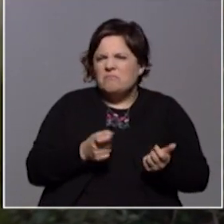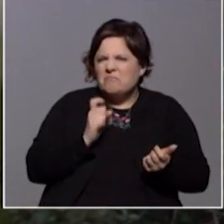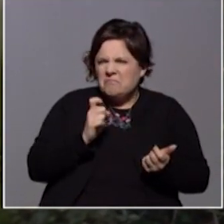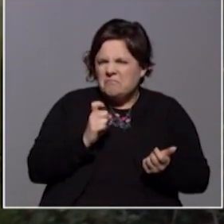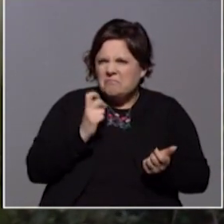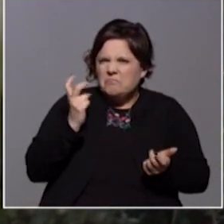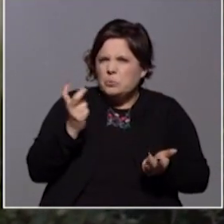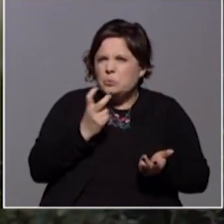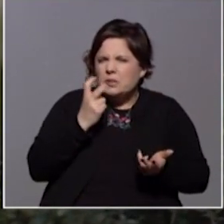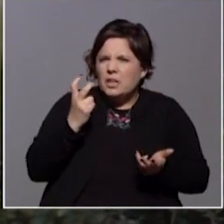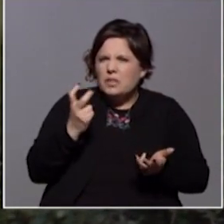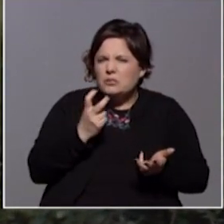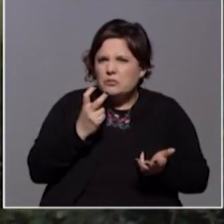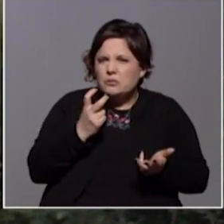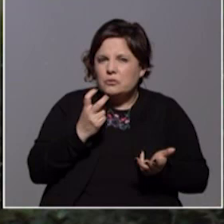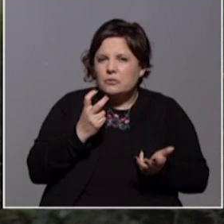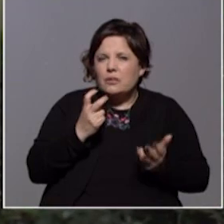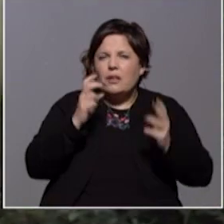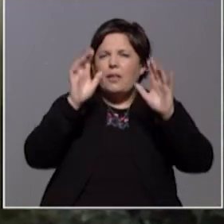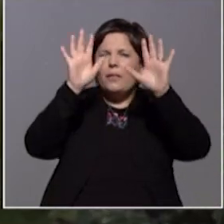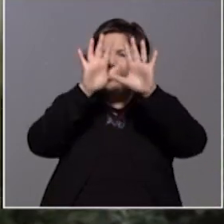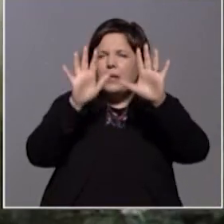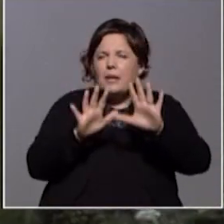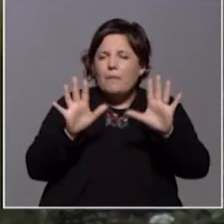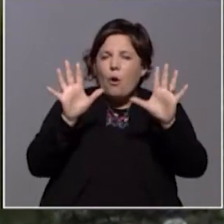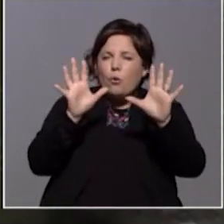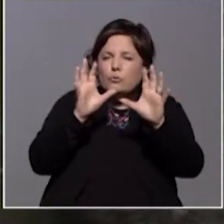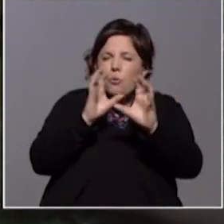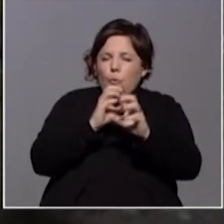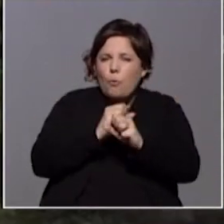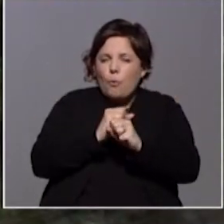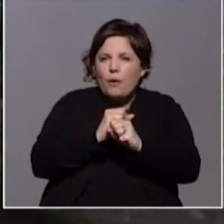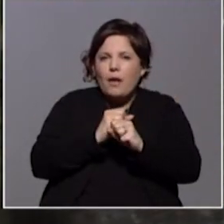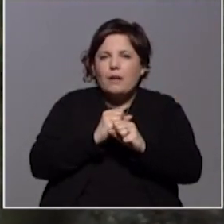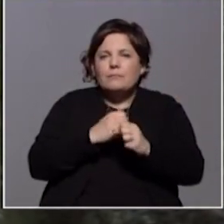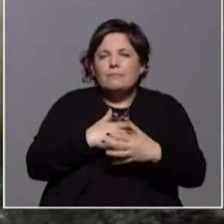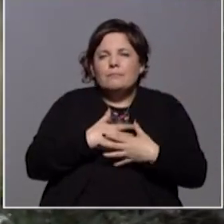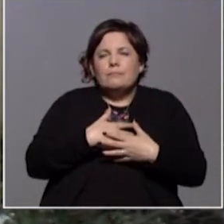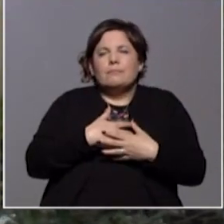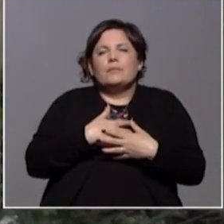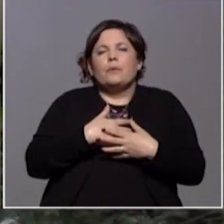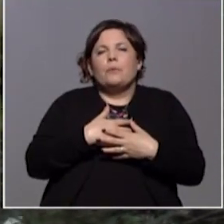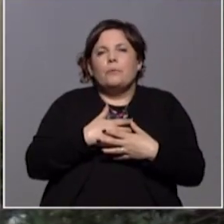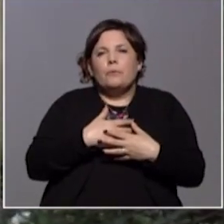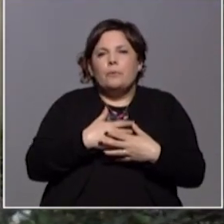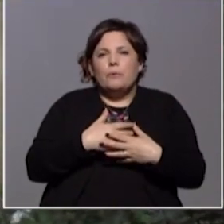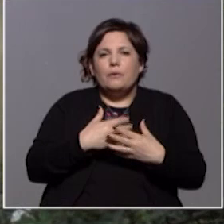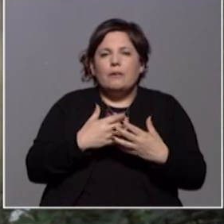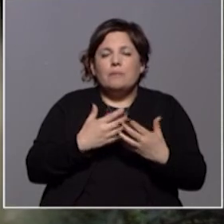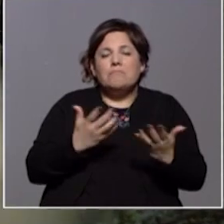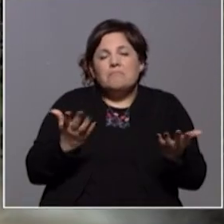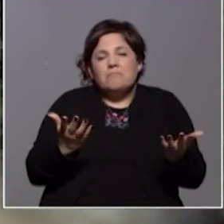andará buscando? En las tinieblas oscuras suspira. Suspira en